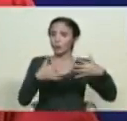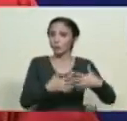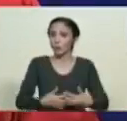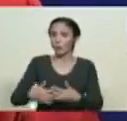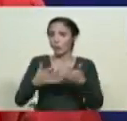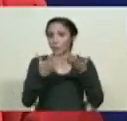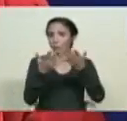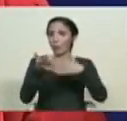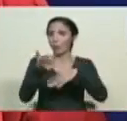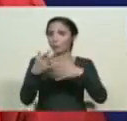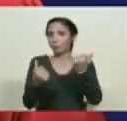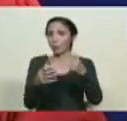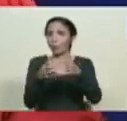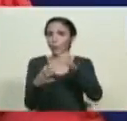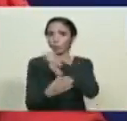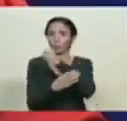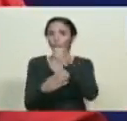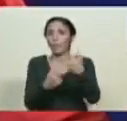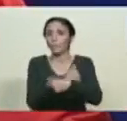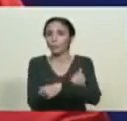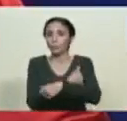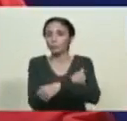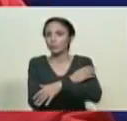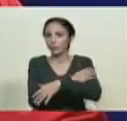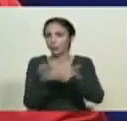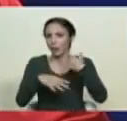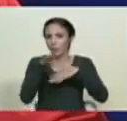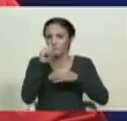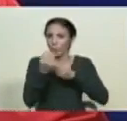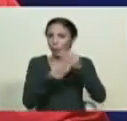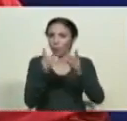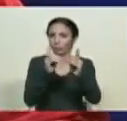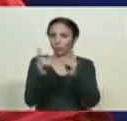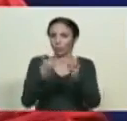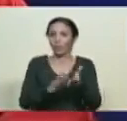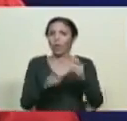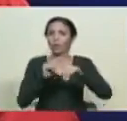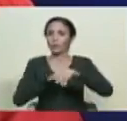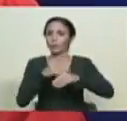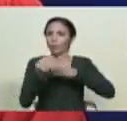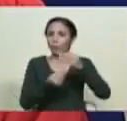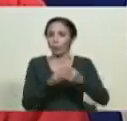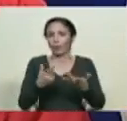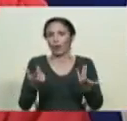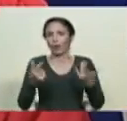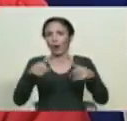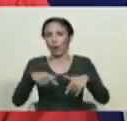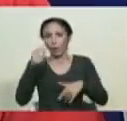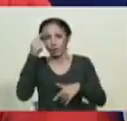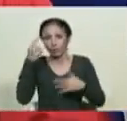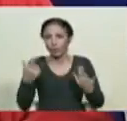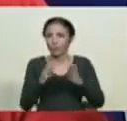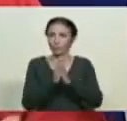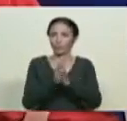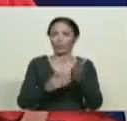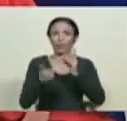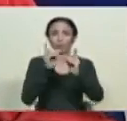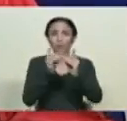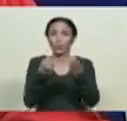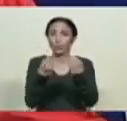a la oposición para que aprendieran a dialogar. Imagínense ustedes este tiempo, en esta época, Dios mío, cuando el